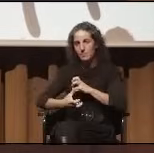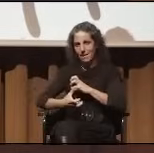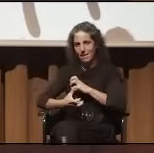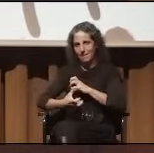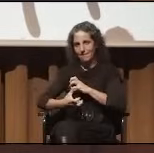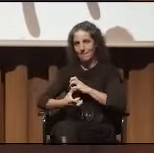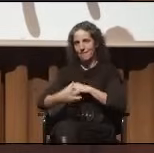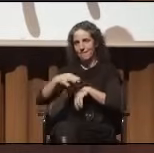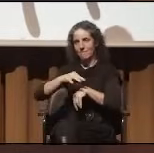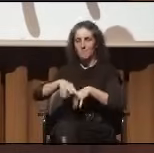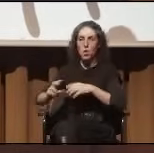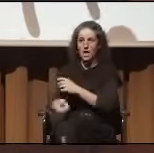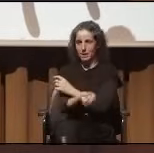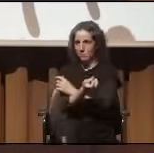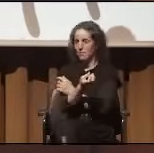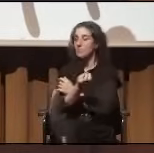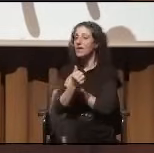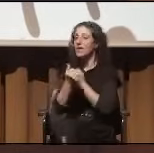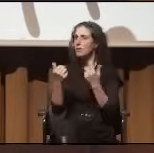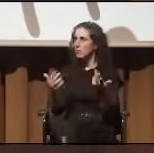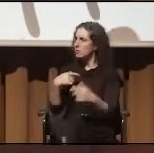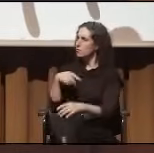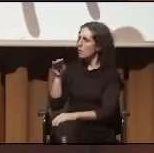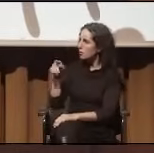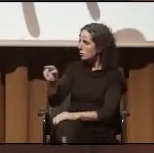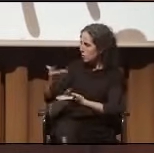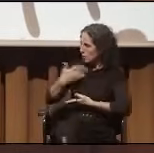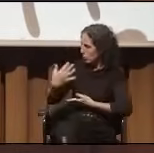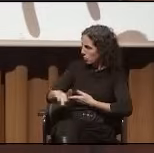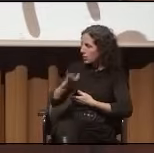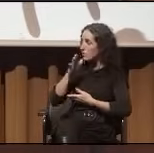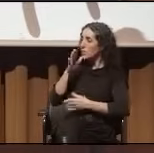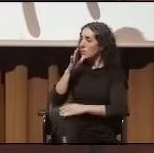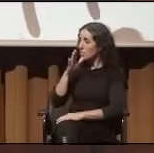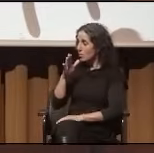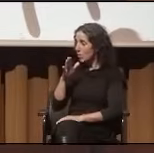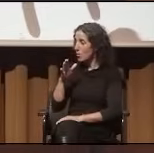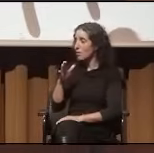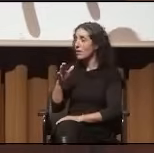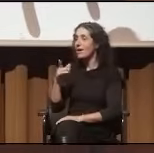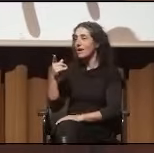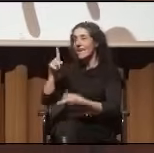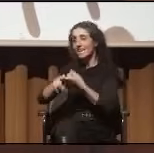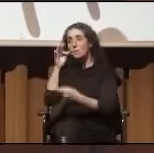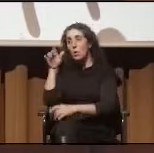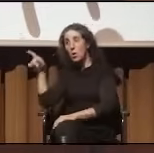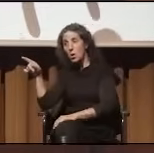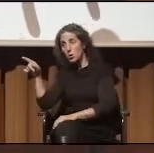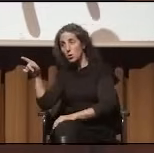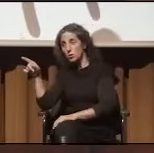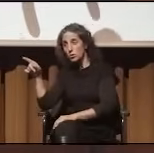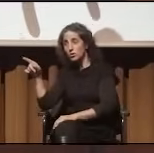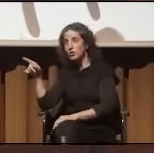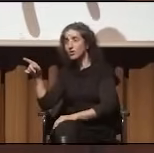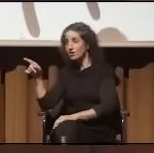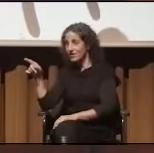¿tú me quieres ayudar? Porque yo tengo una paciente, la esposa de un paciente en Montevideo. Entonces, Montse, cada martes se reunía